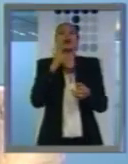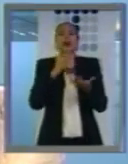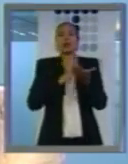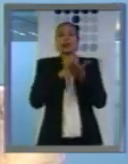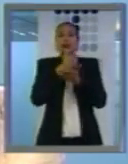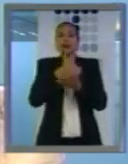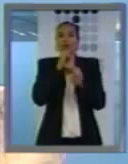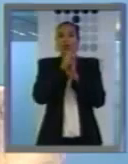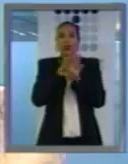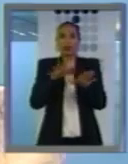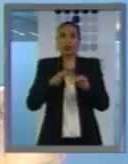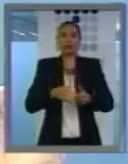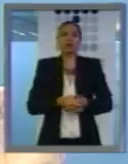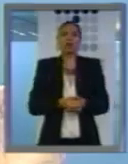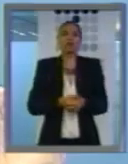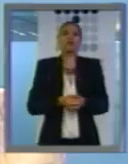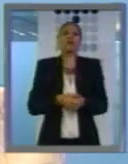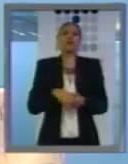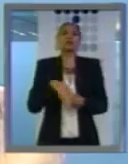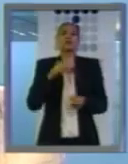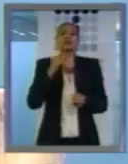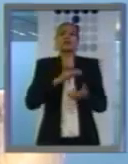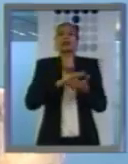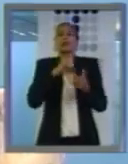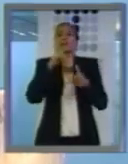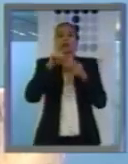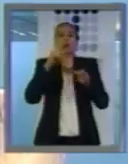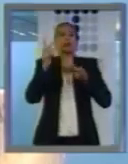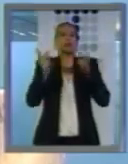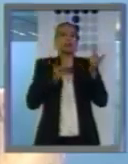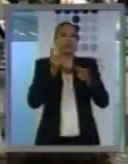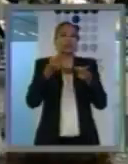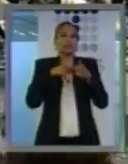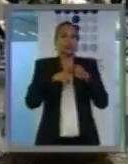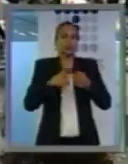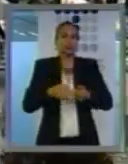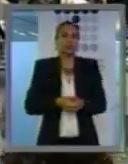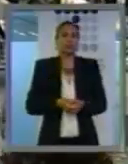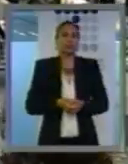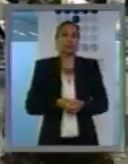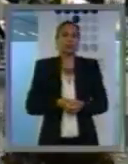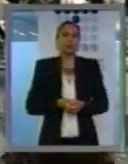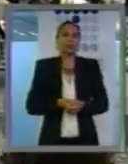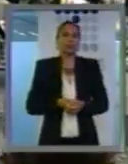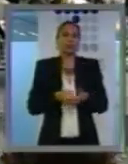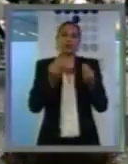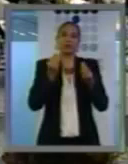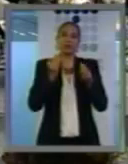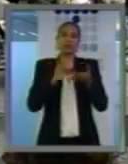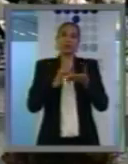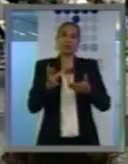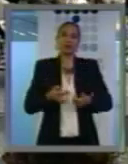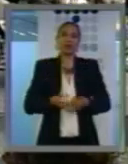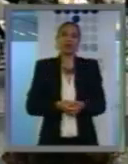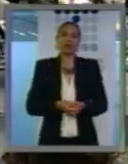la información. Entonces ya después cerraría con las preguntas que me hicieron. Muchas gracias.